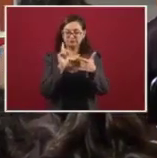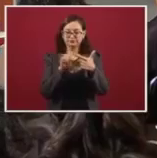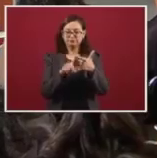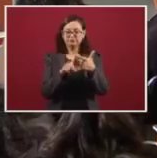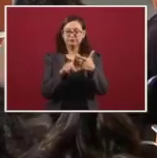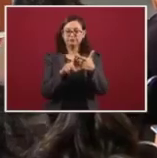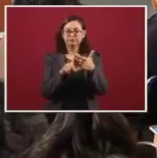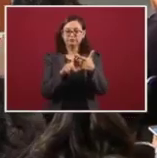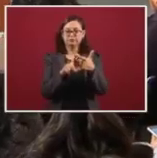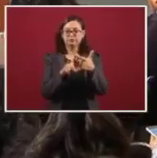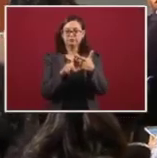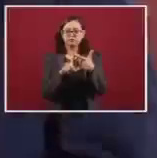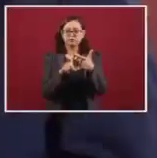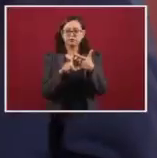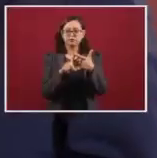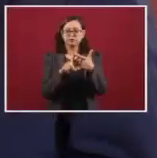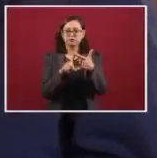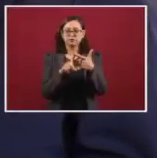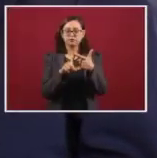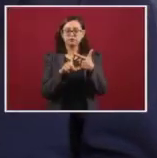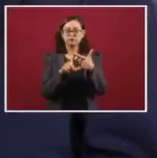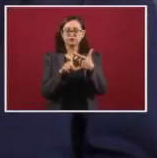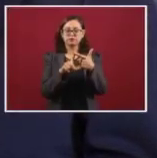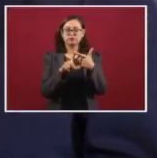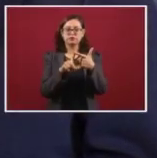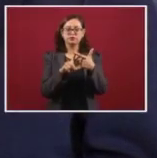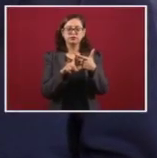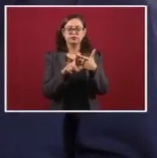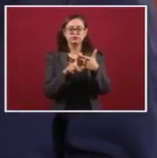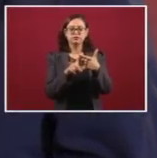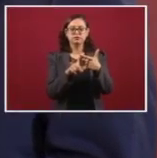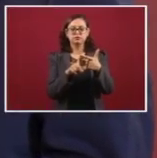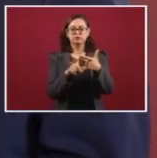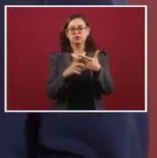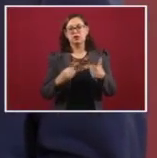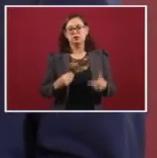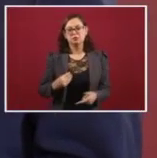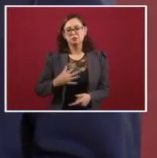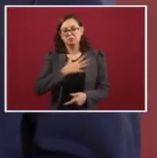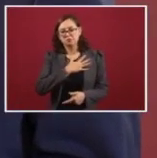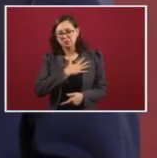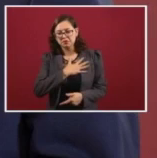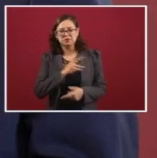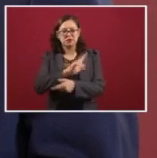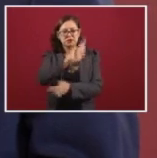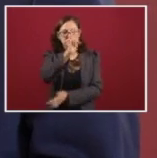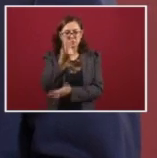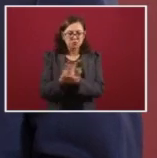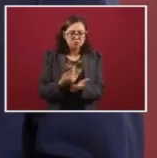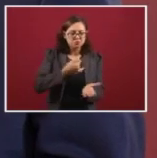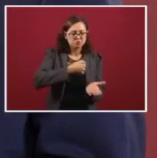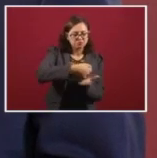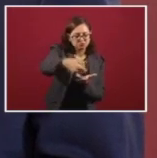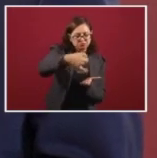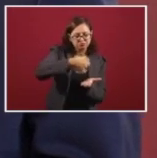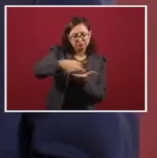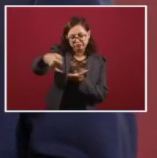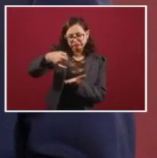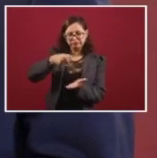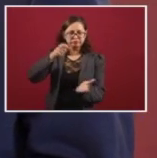Tiene lo que es bienestar y sembrando vida para el